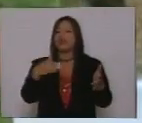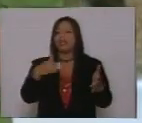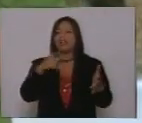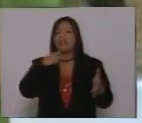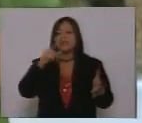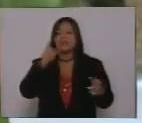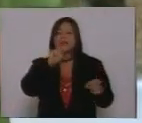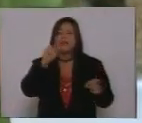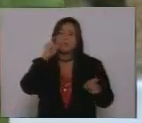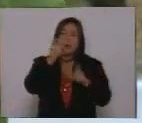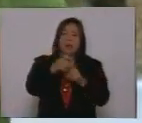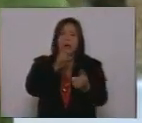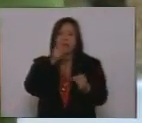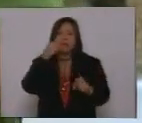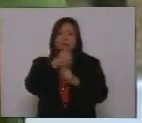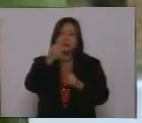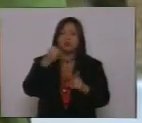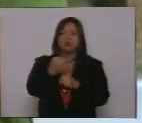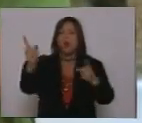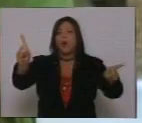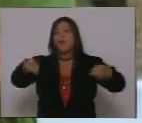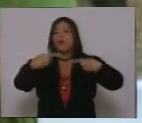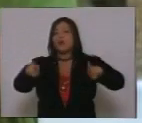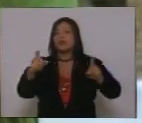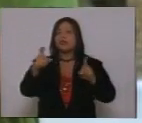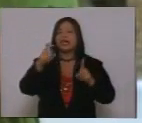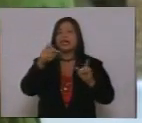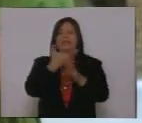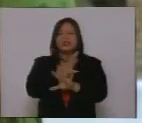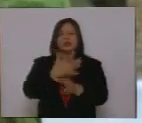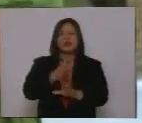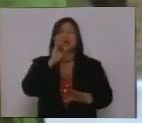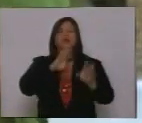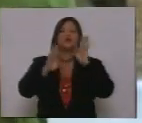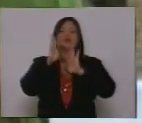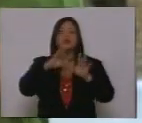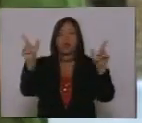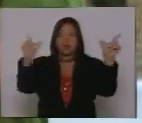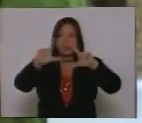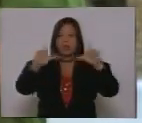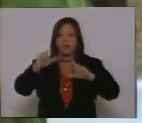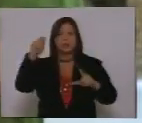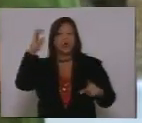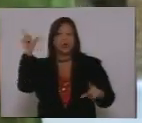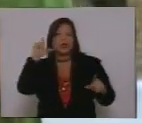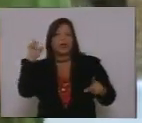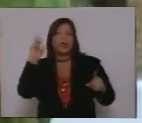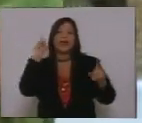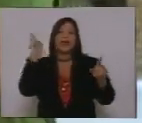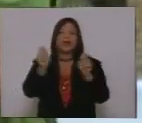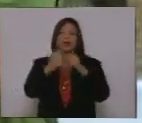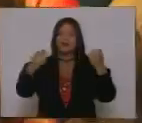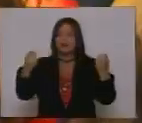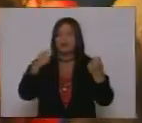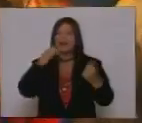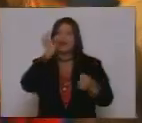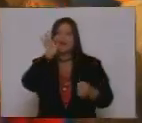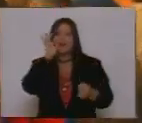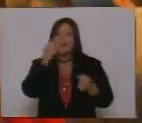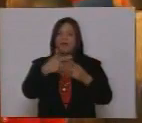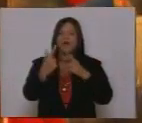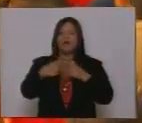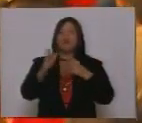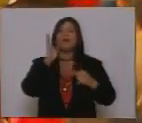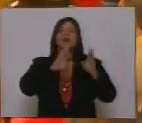sexismo, con la música y con la televisión a través de los medios de comunicación para pervertir a